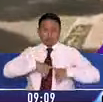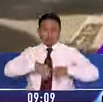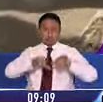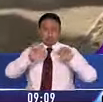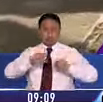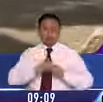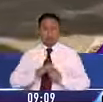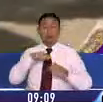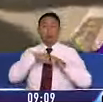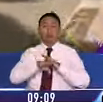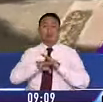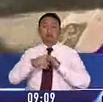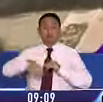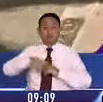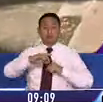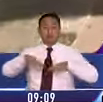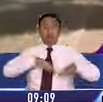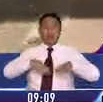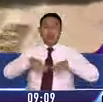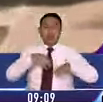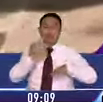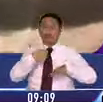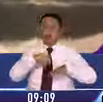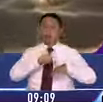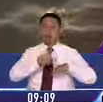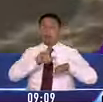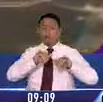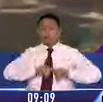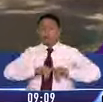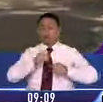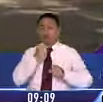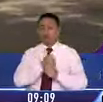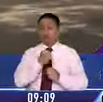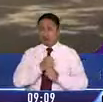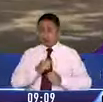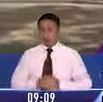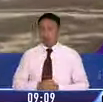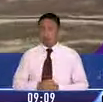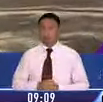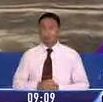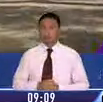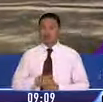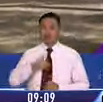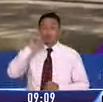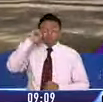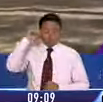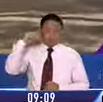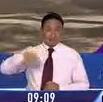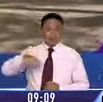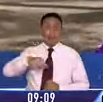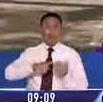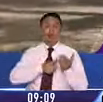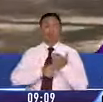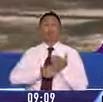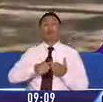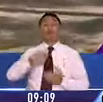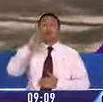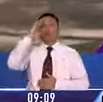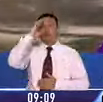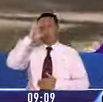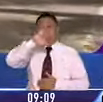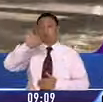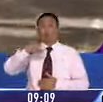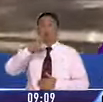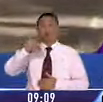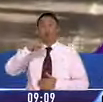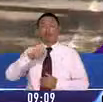poder entrar a realizar las actividades cotidianas y normales, porque resaltó, el ministro Zapata resaltó que